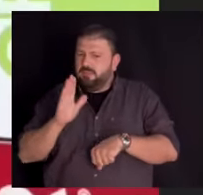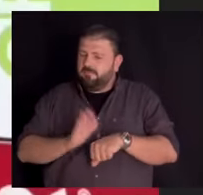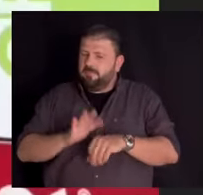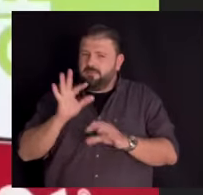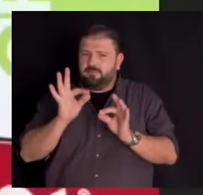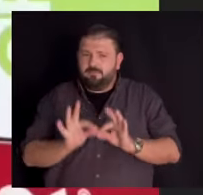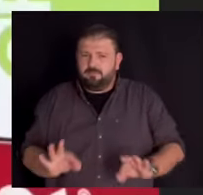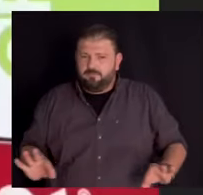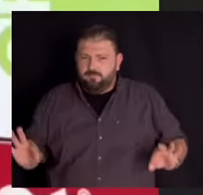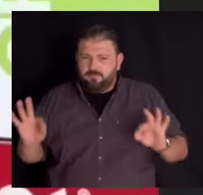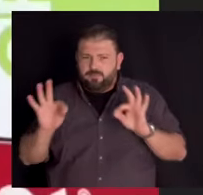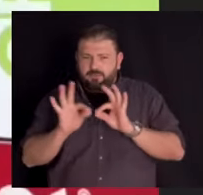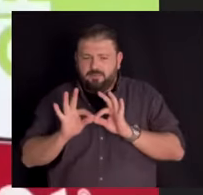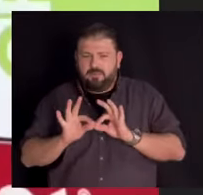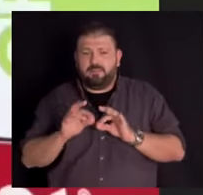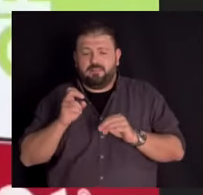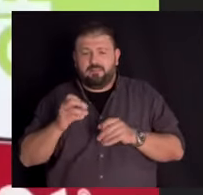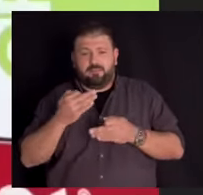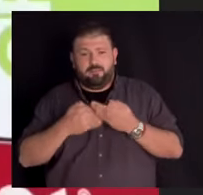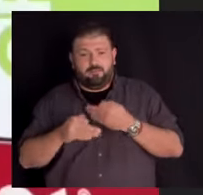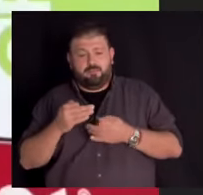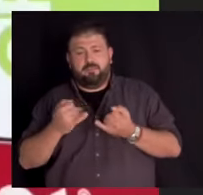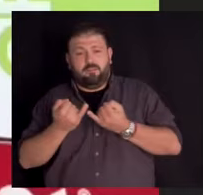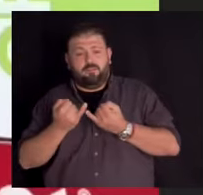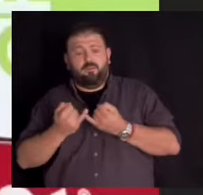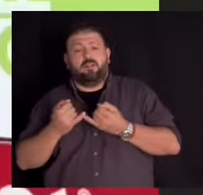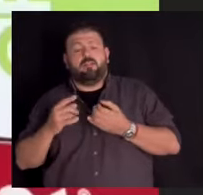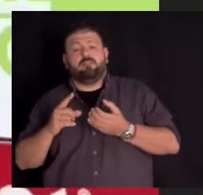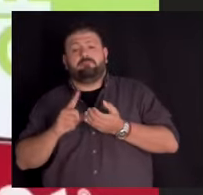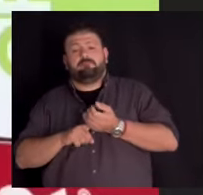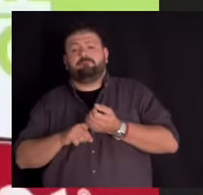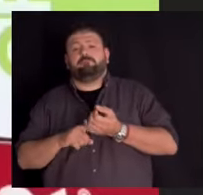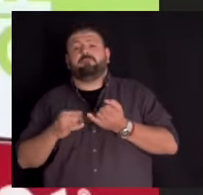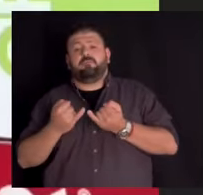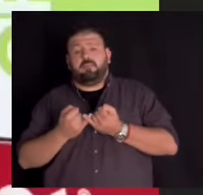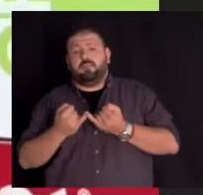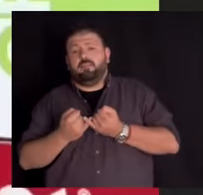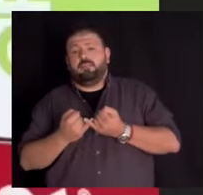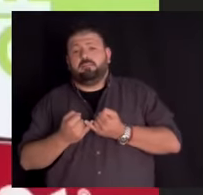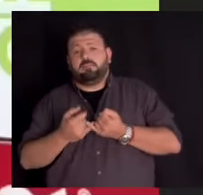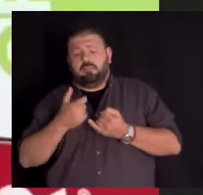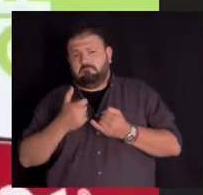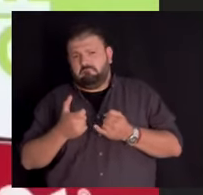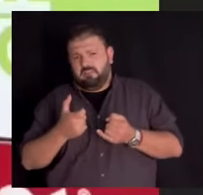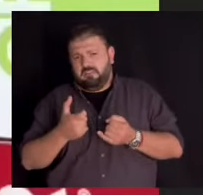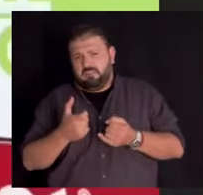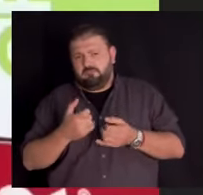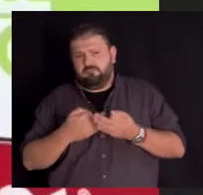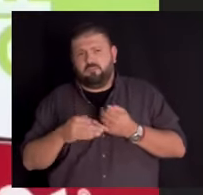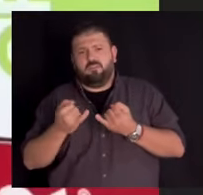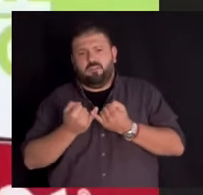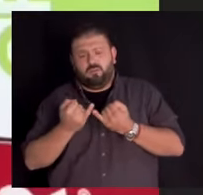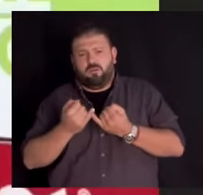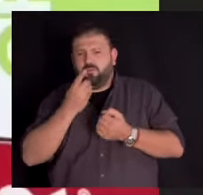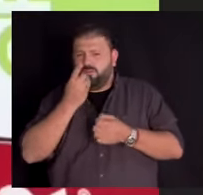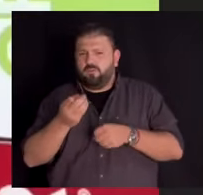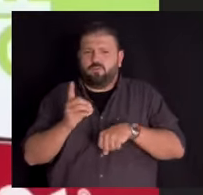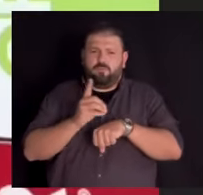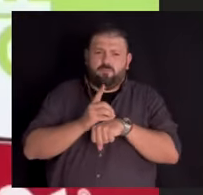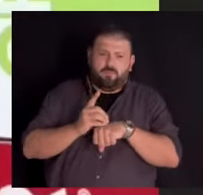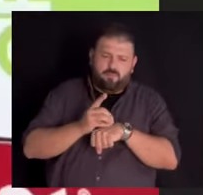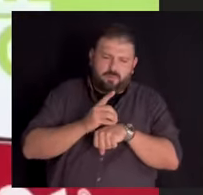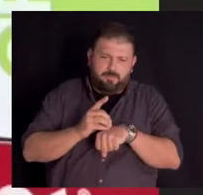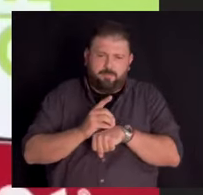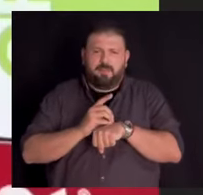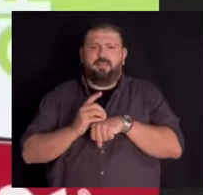importante del sistema económico. Esto es bien interesante. Se los digo como diamante elite.